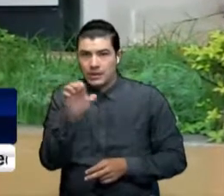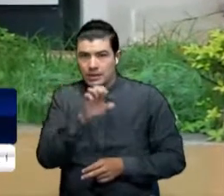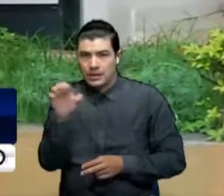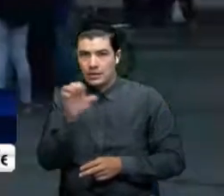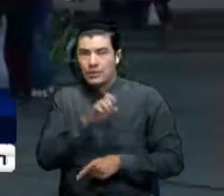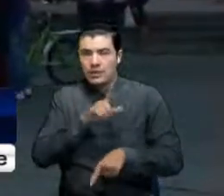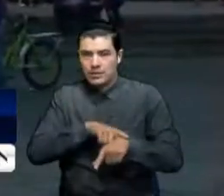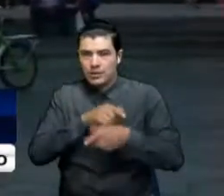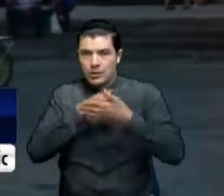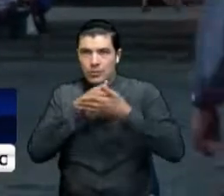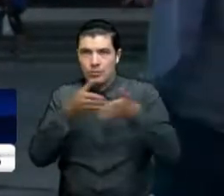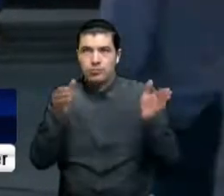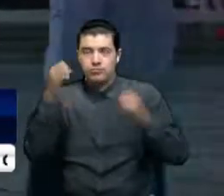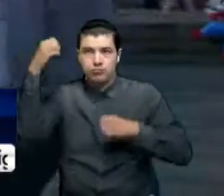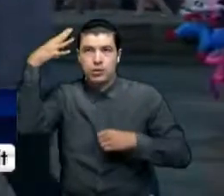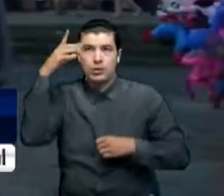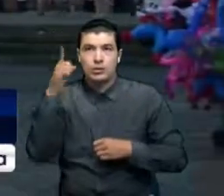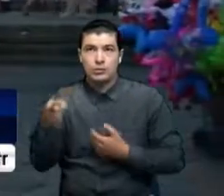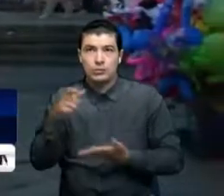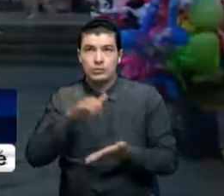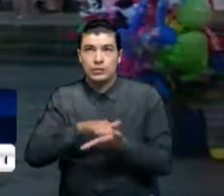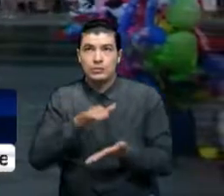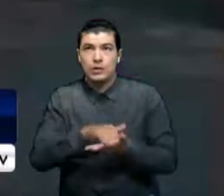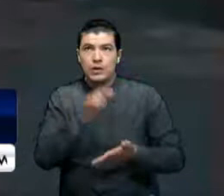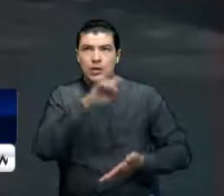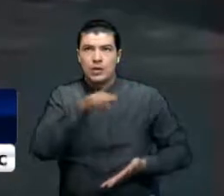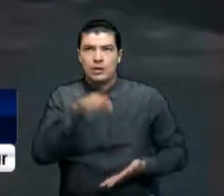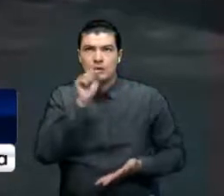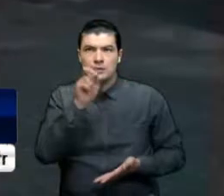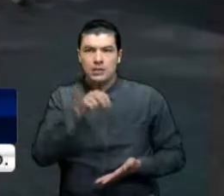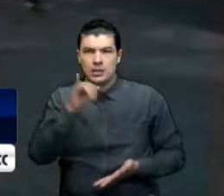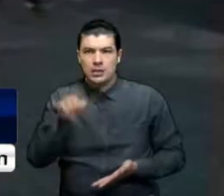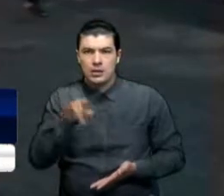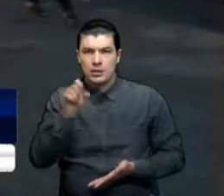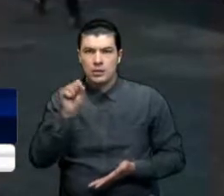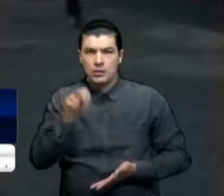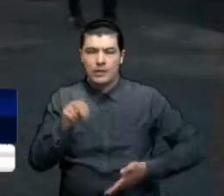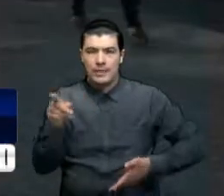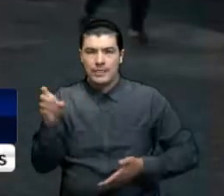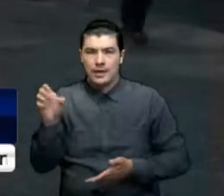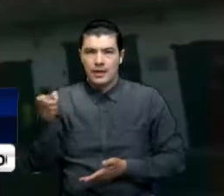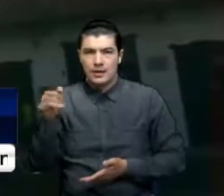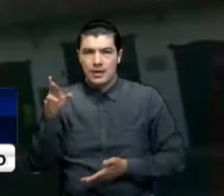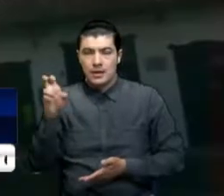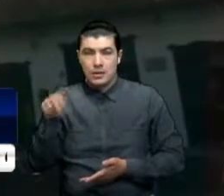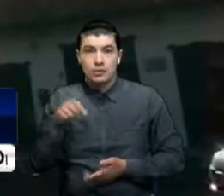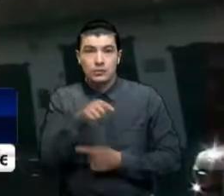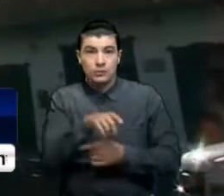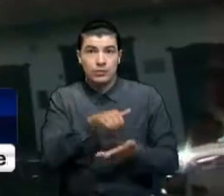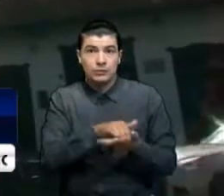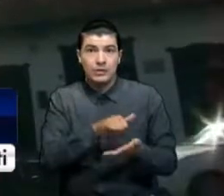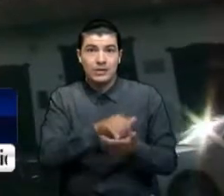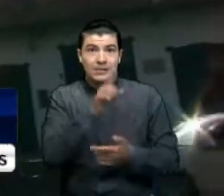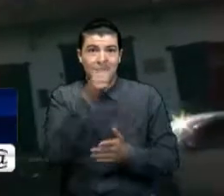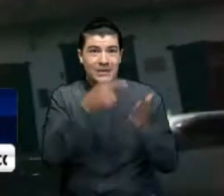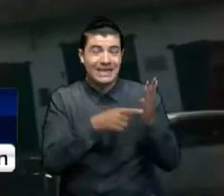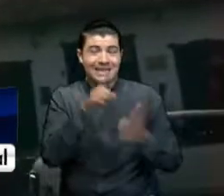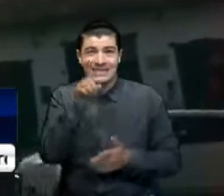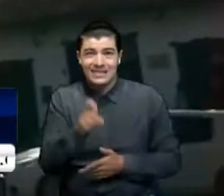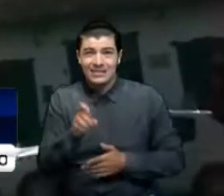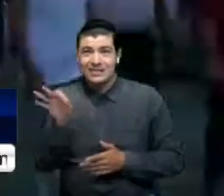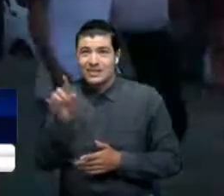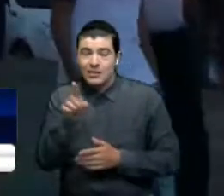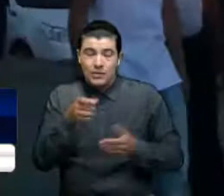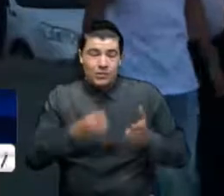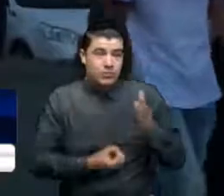de inauguración. La Villa de los Caballeros de San Juan de Girón fue fundada en 1631 y reconocida como Monumento Nacional